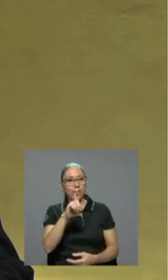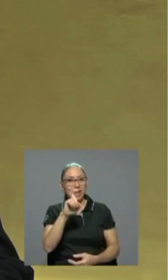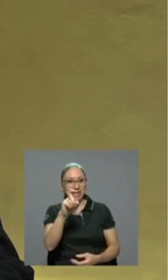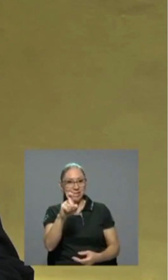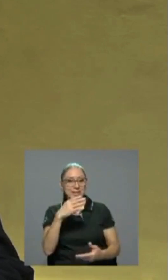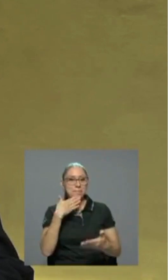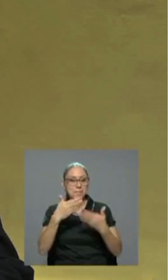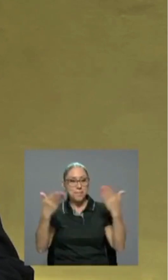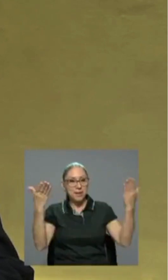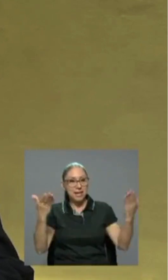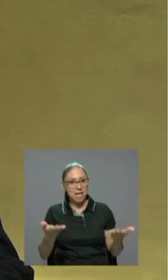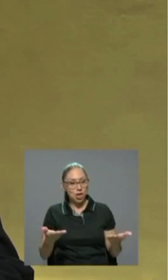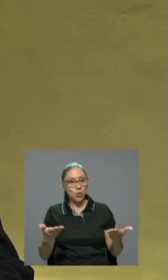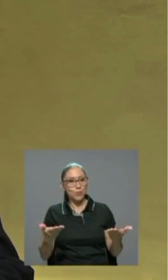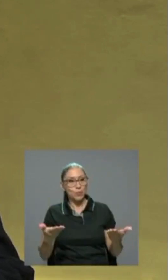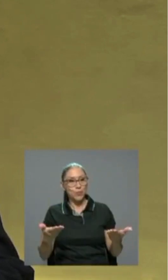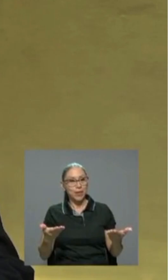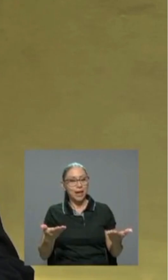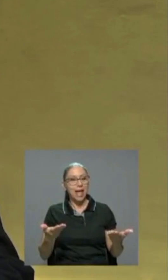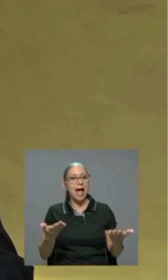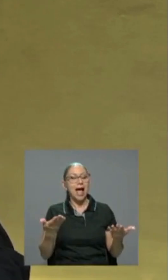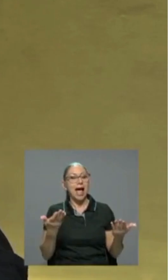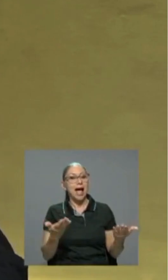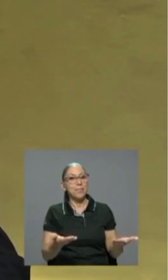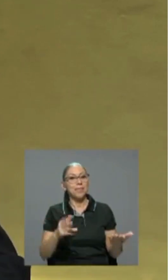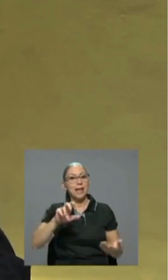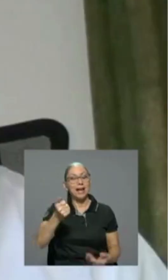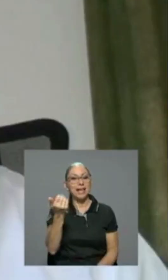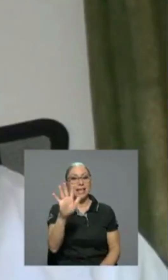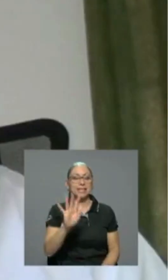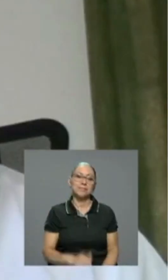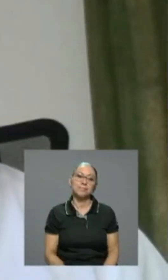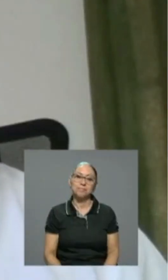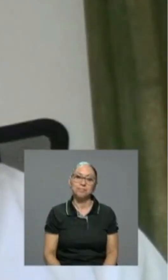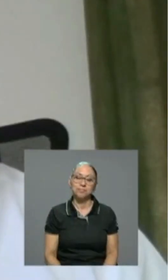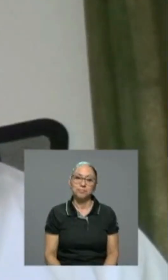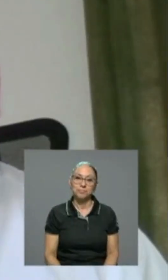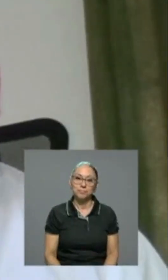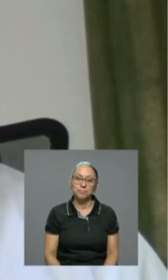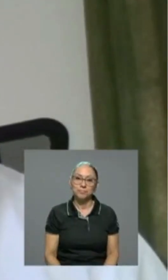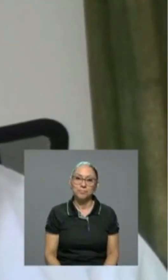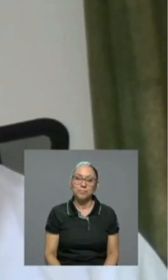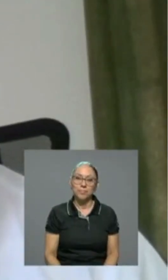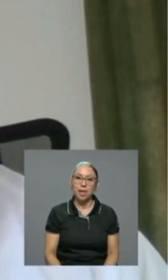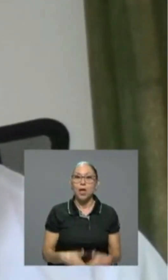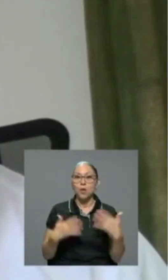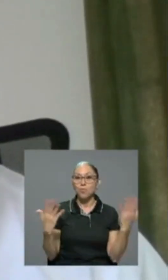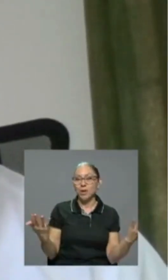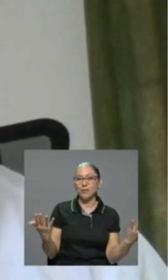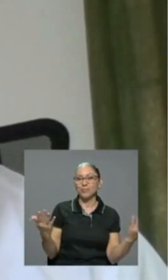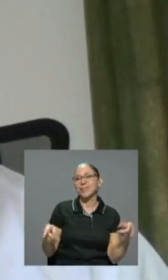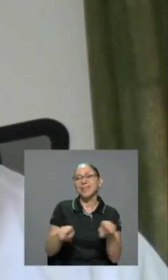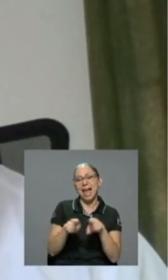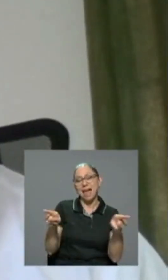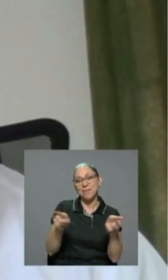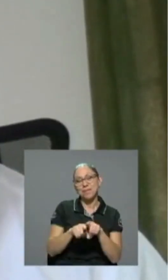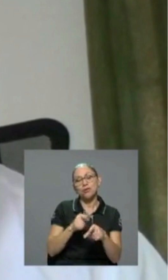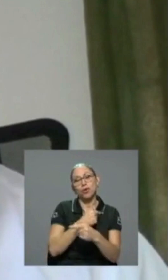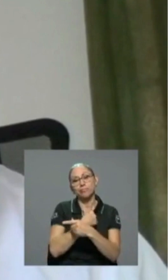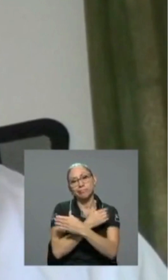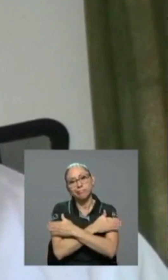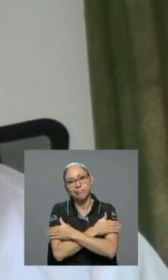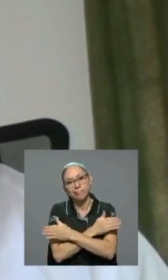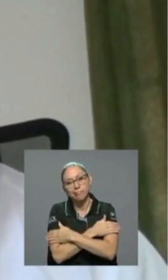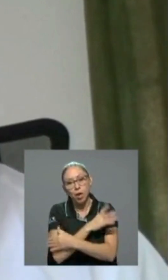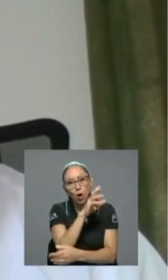bienvenido a Canal 15. Ok, bueno, este aprecio también para Costa Rica, que